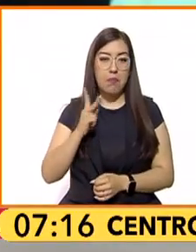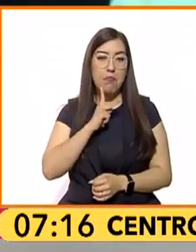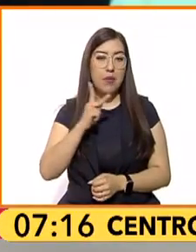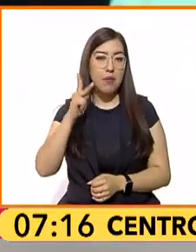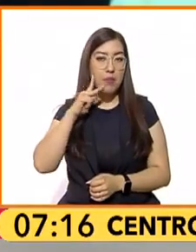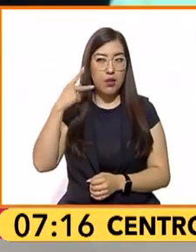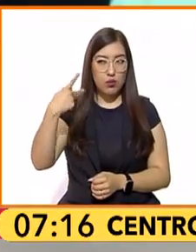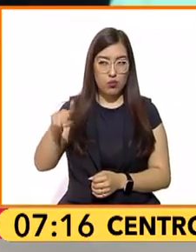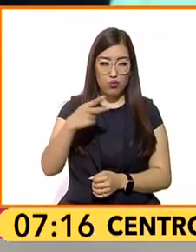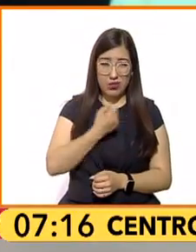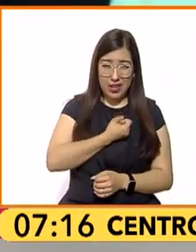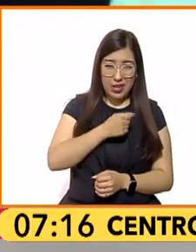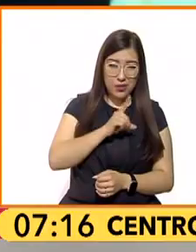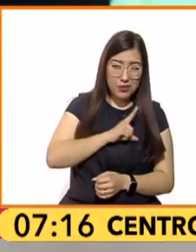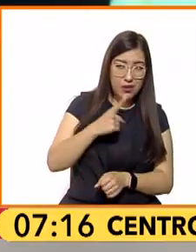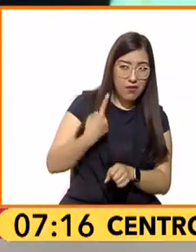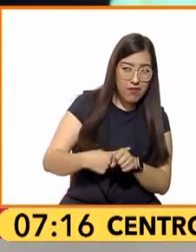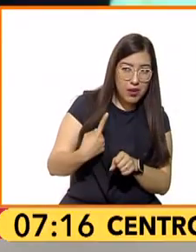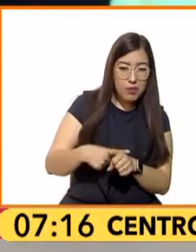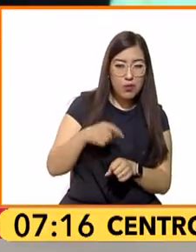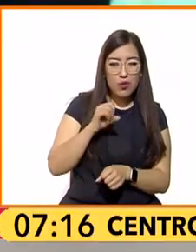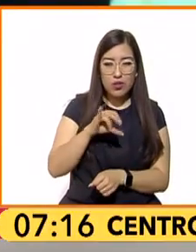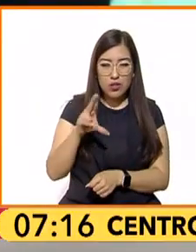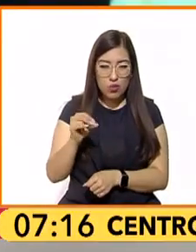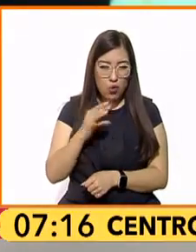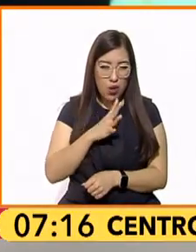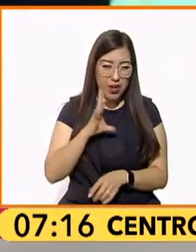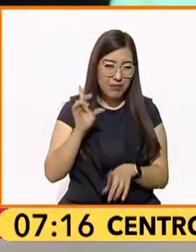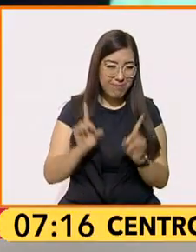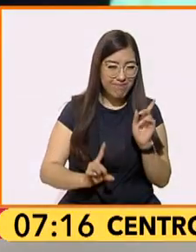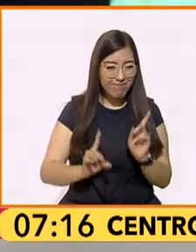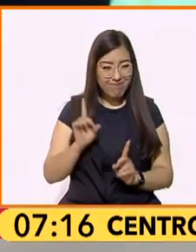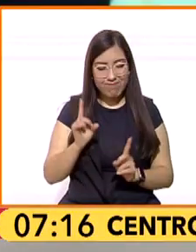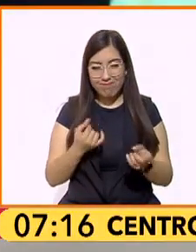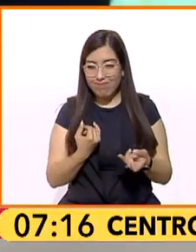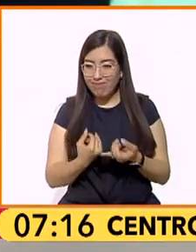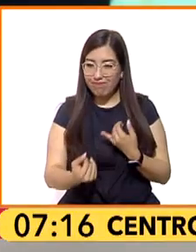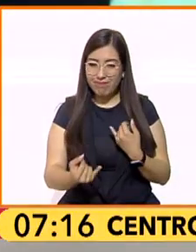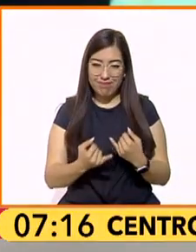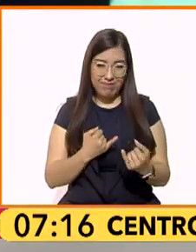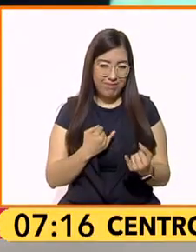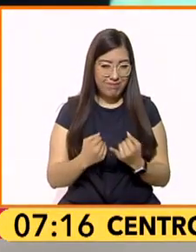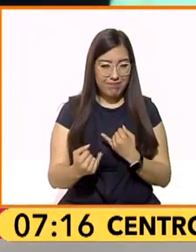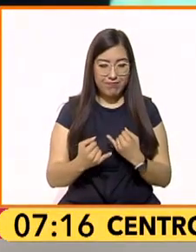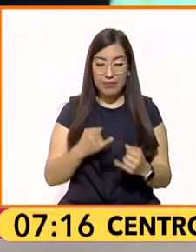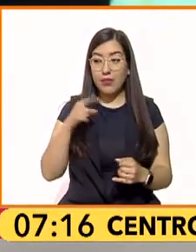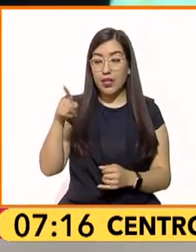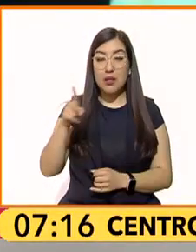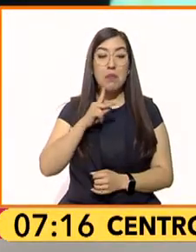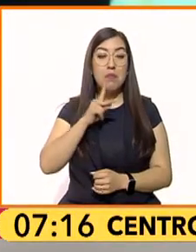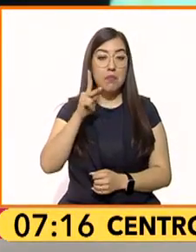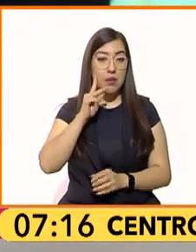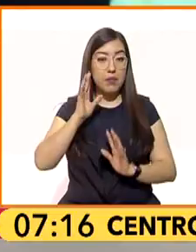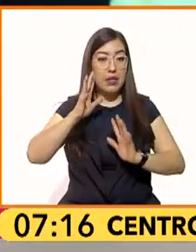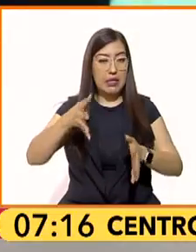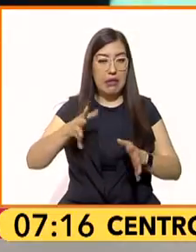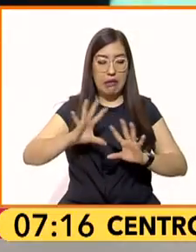una enorme incertidumbre. Sí, el Papa ha nombrado más de